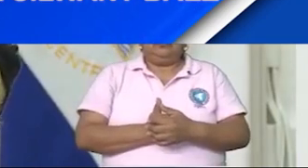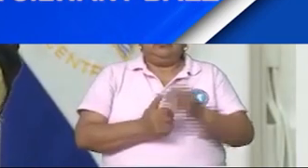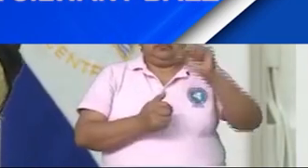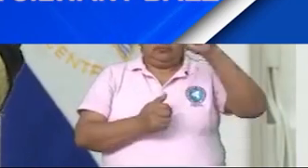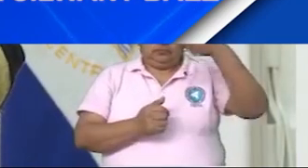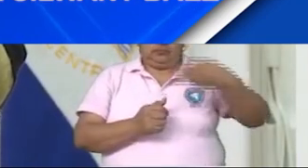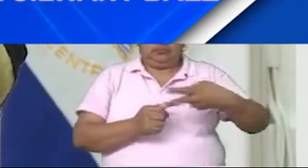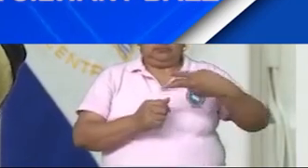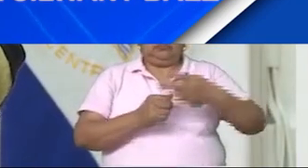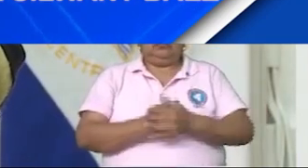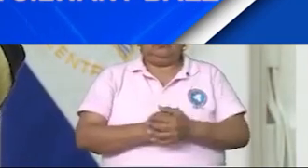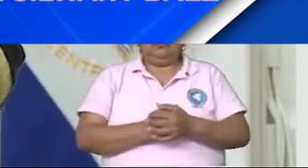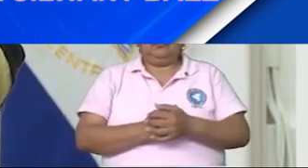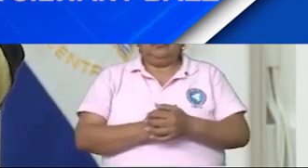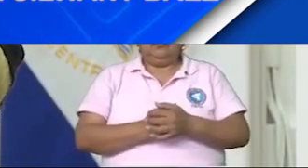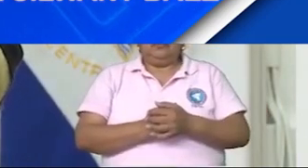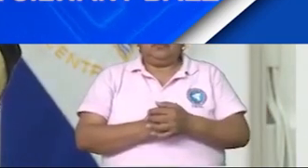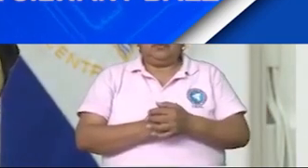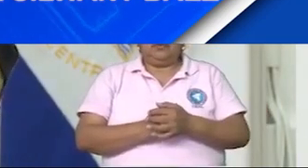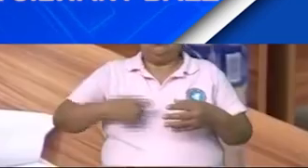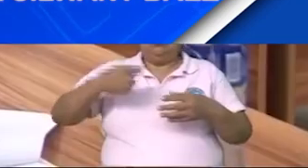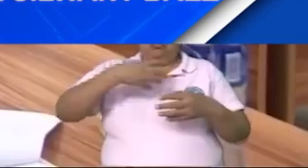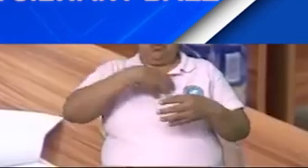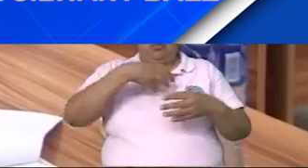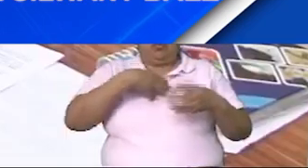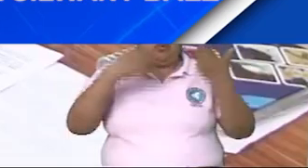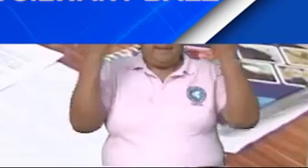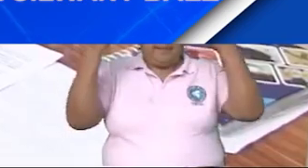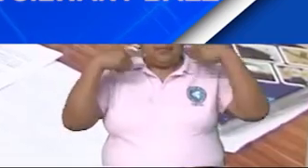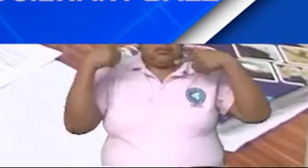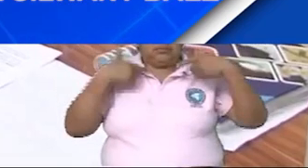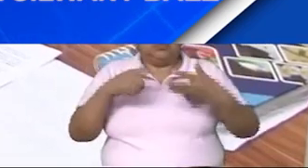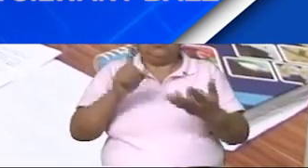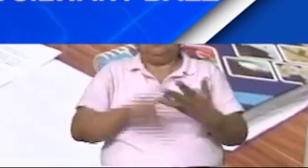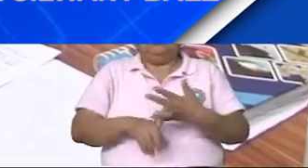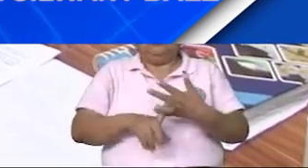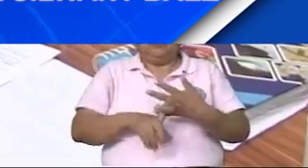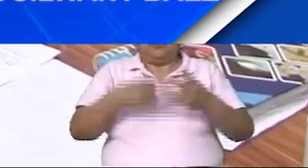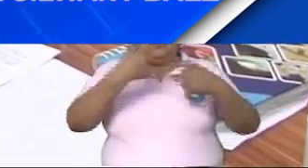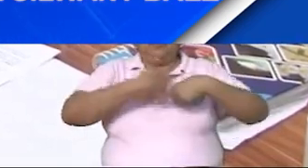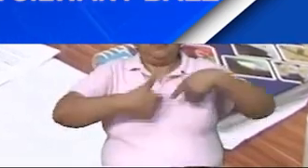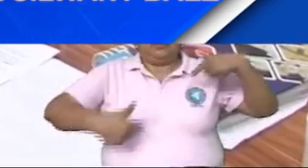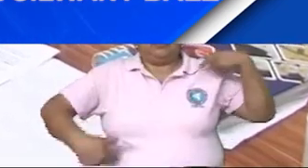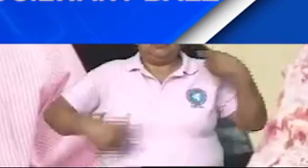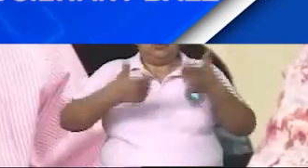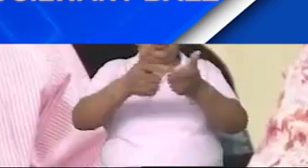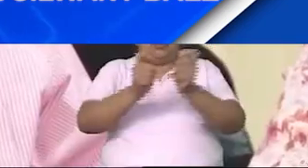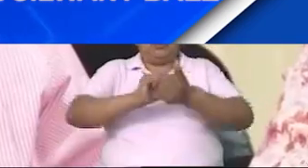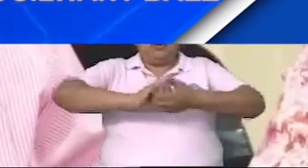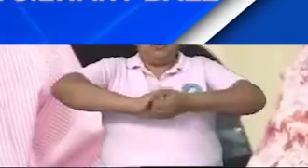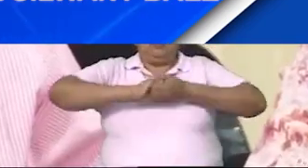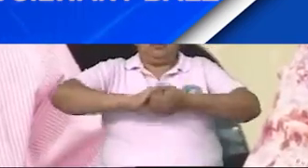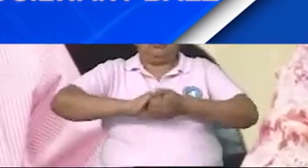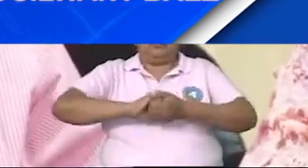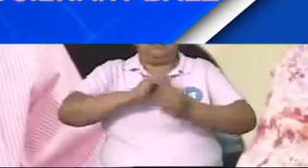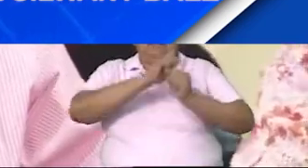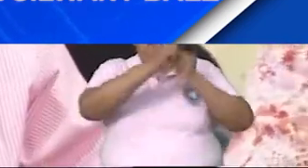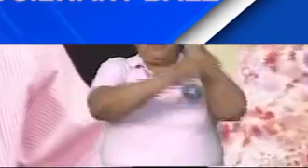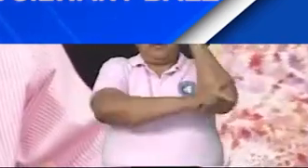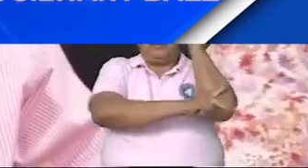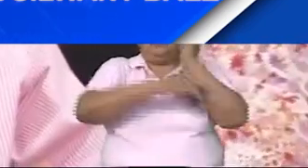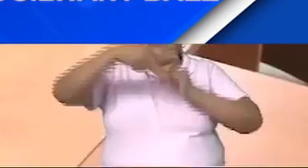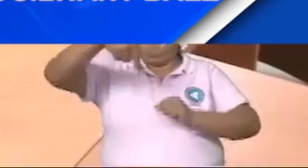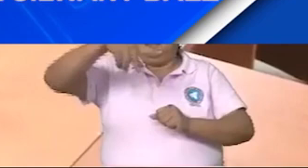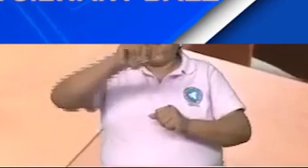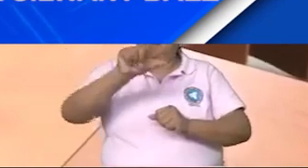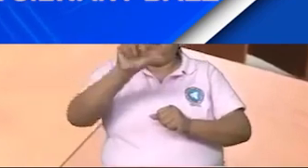Segundo, que desde muy joven, el diputado Silvani Báez fue militante del